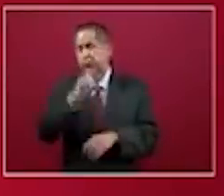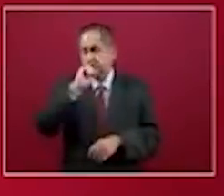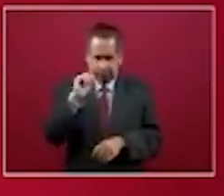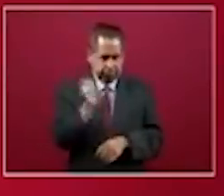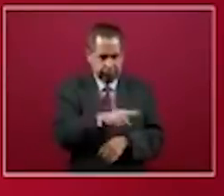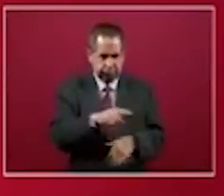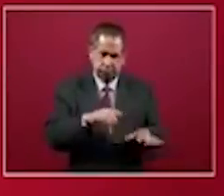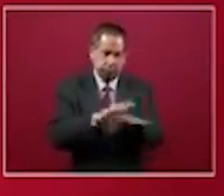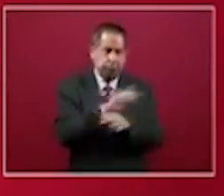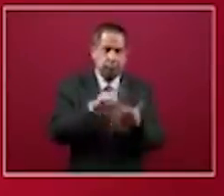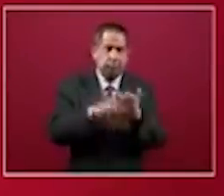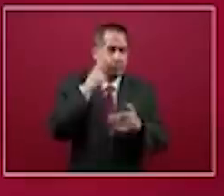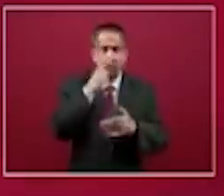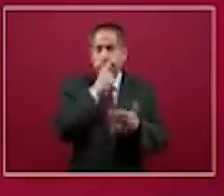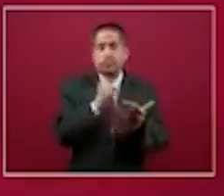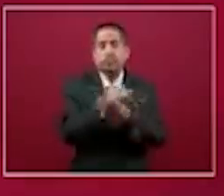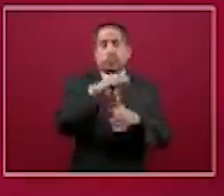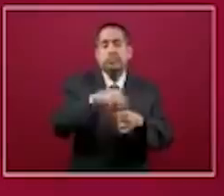también democracia sindical.